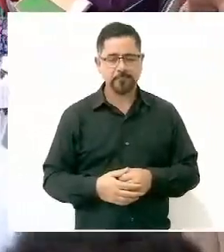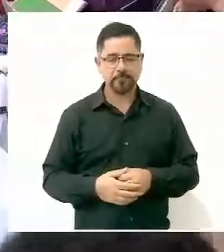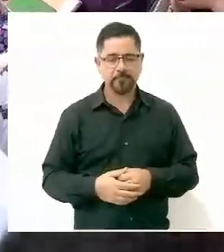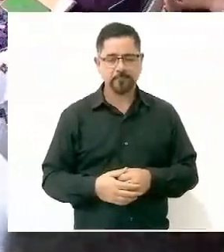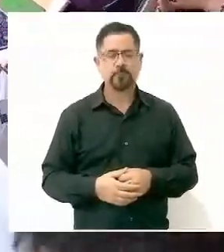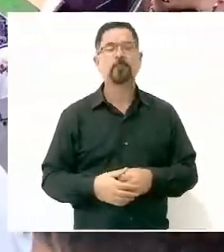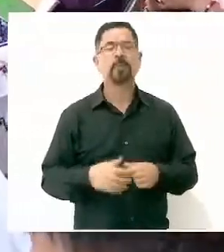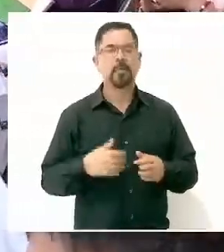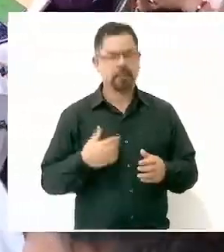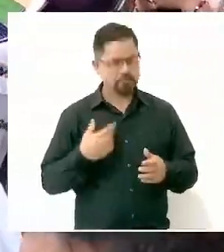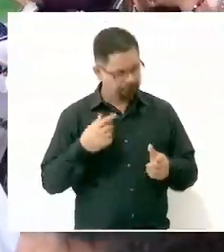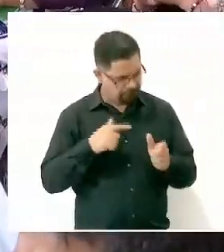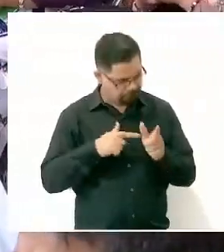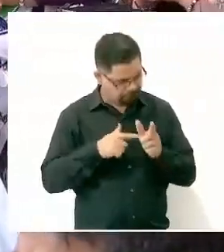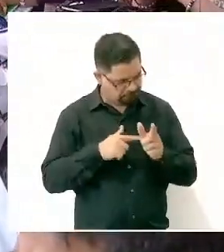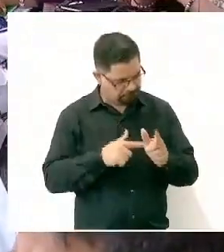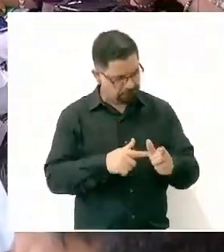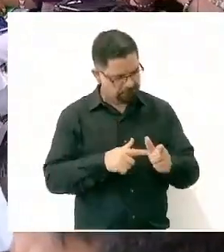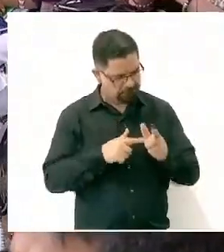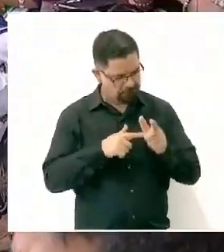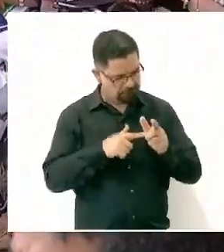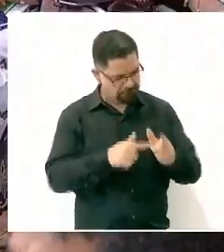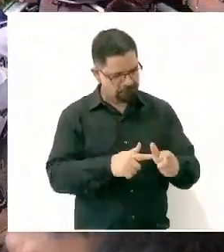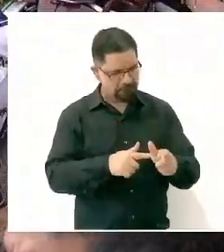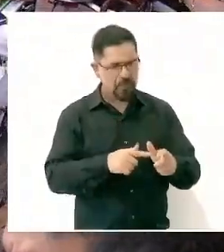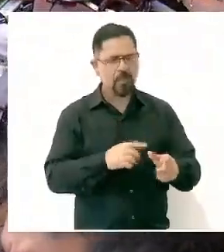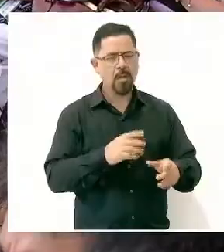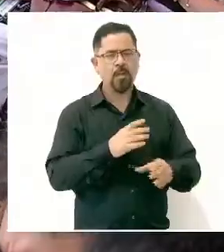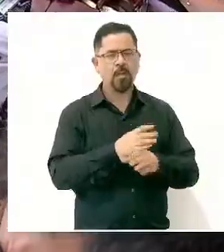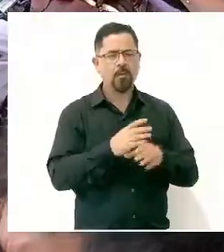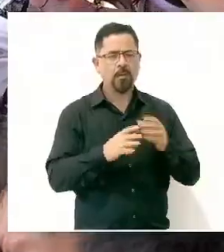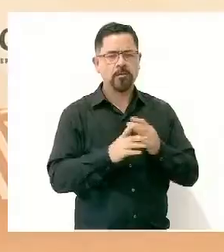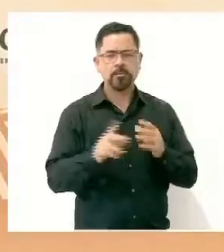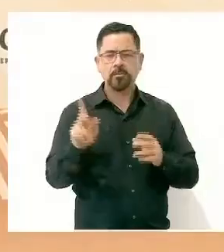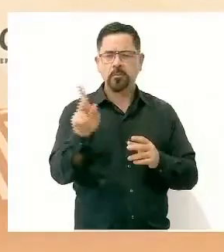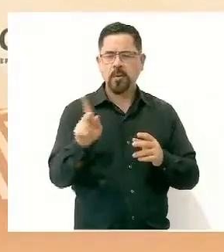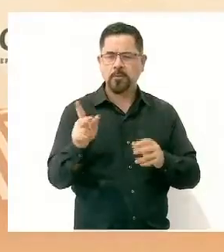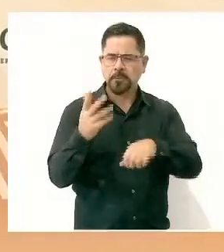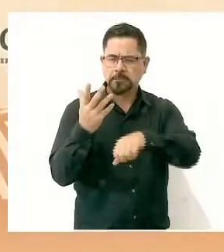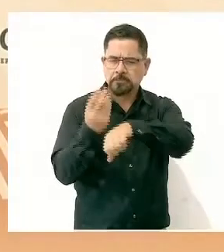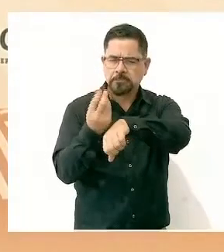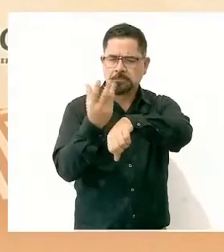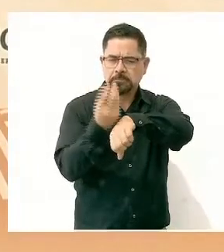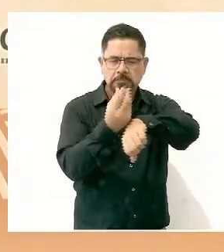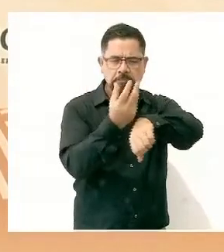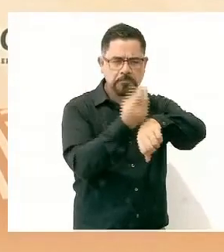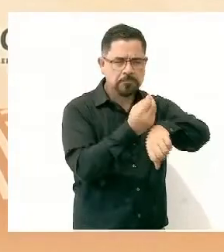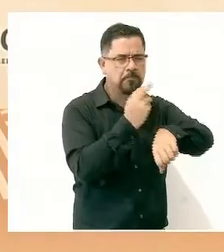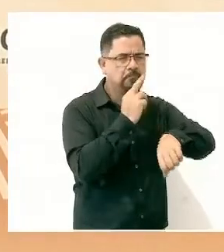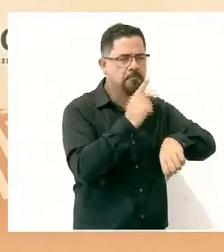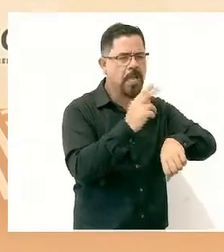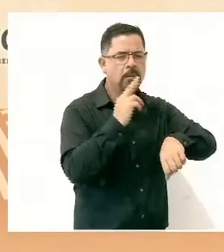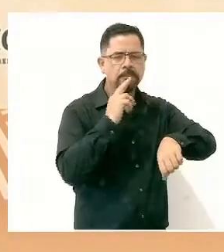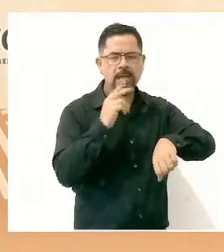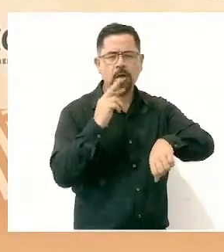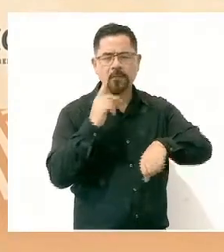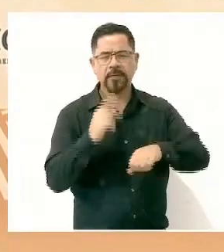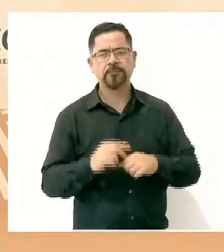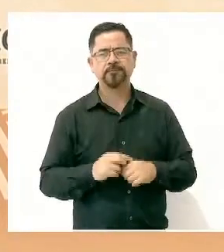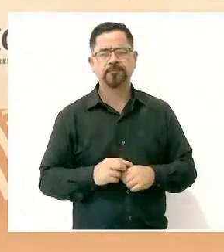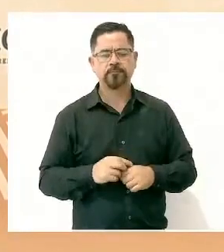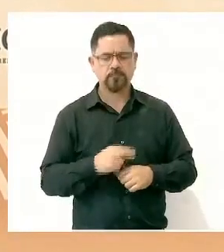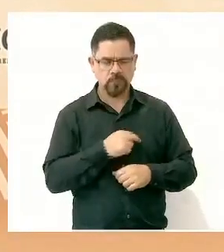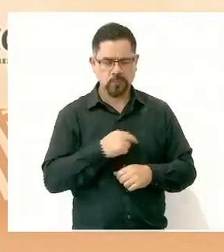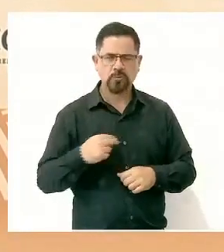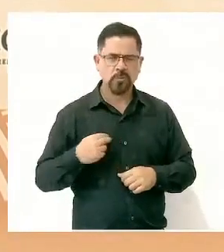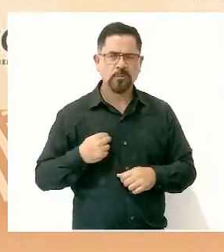Y vamos a seguir con mejoras urbanas. Todo esto lo estamos haciendo